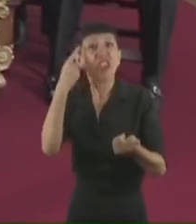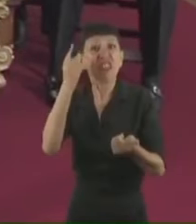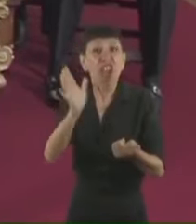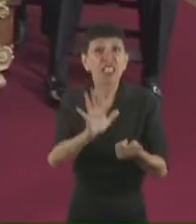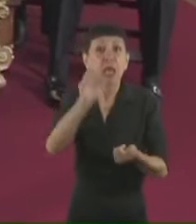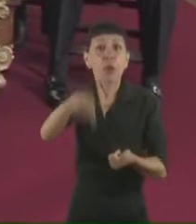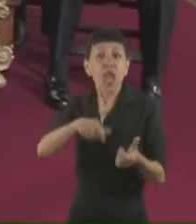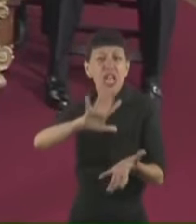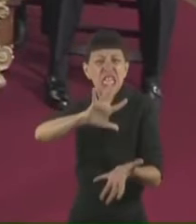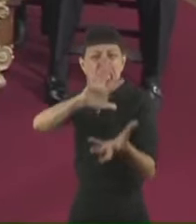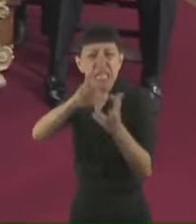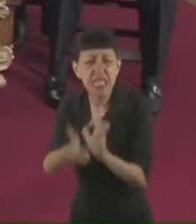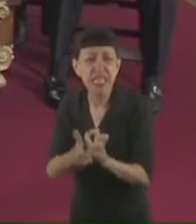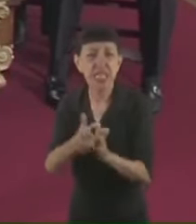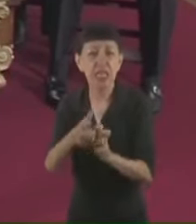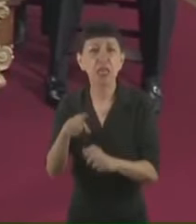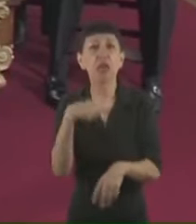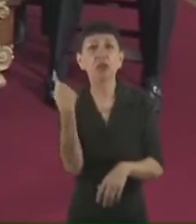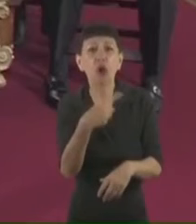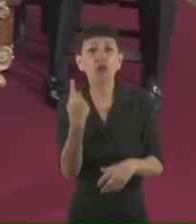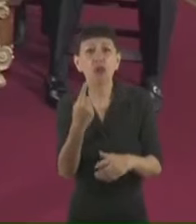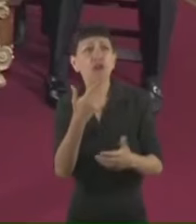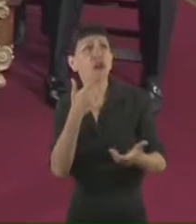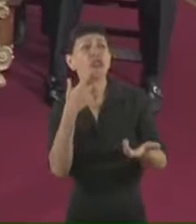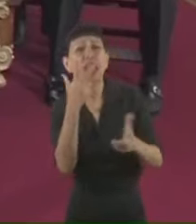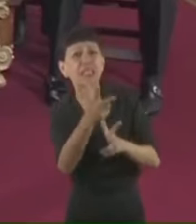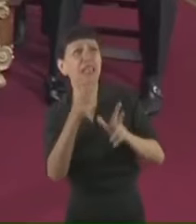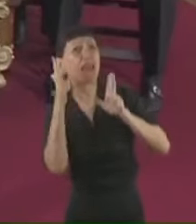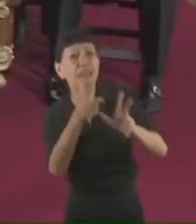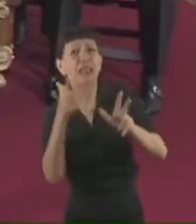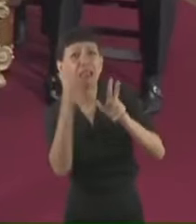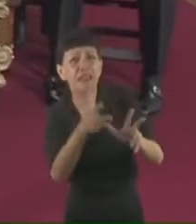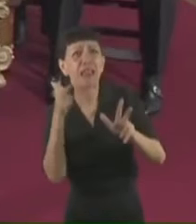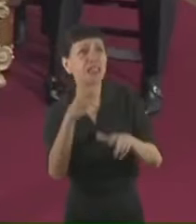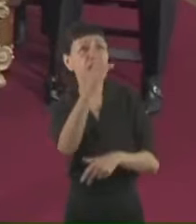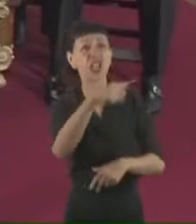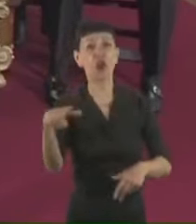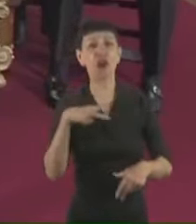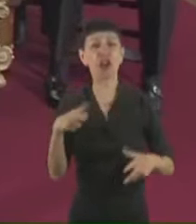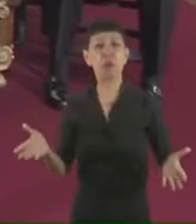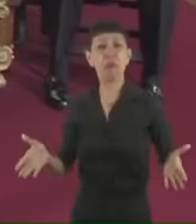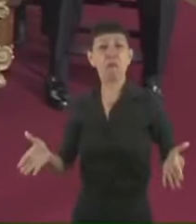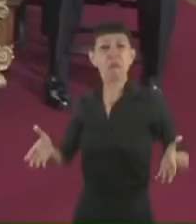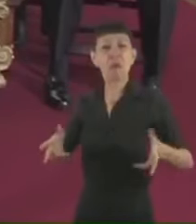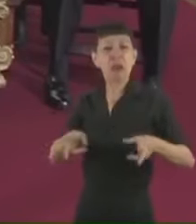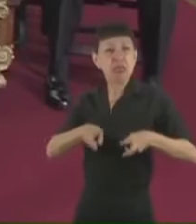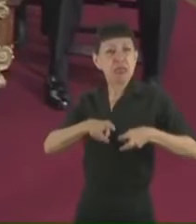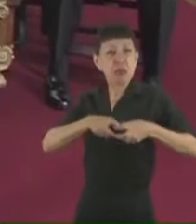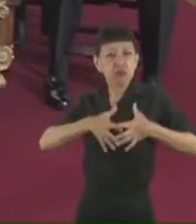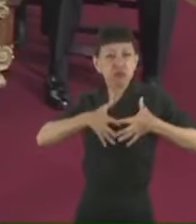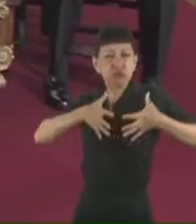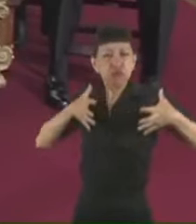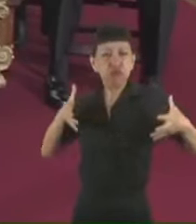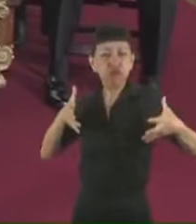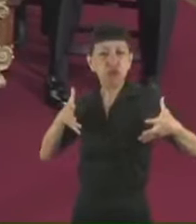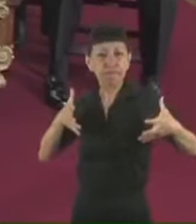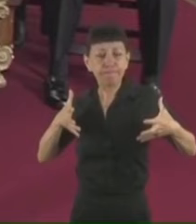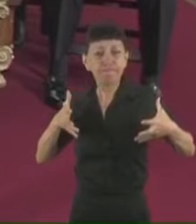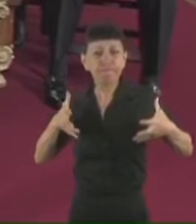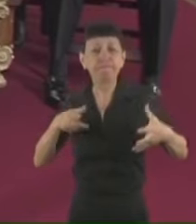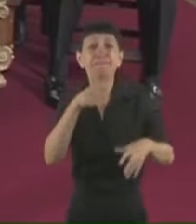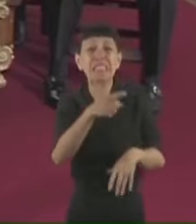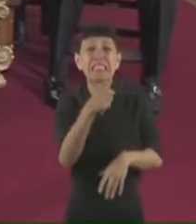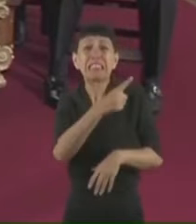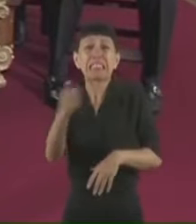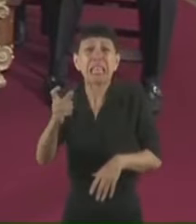las que que hablamos mientras ellos se hacían cada vez más ricos porque es la implementación inclemente de Estas ideas por más de 100